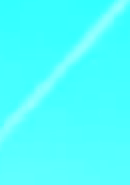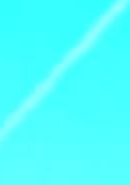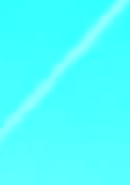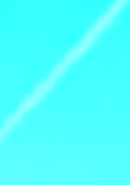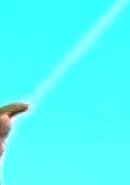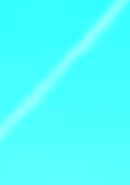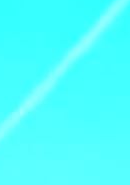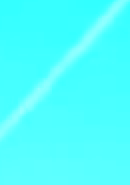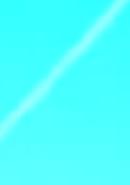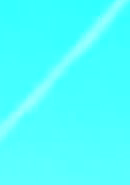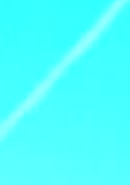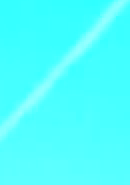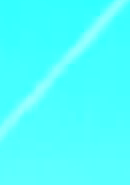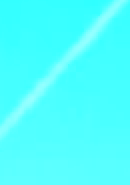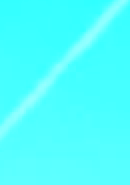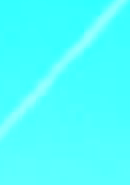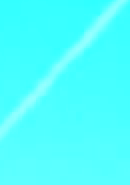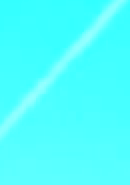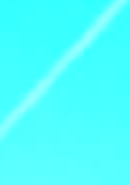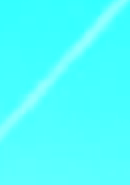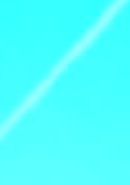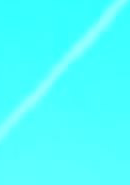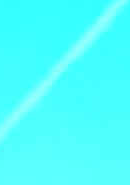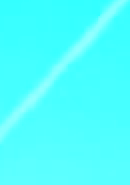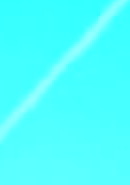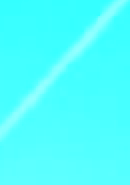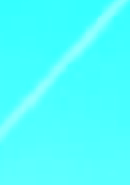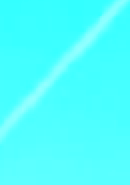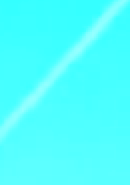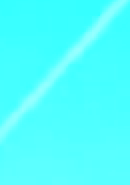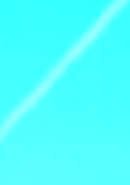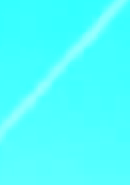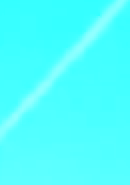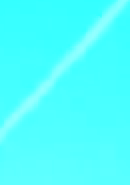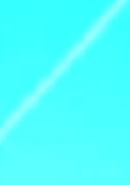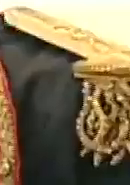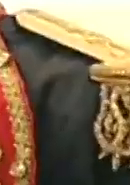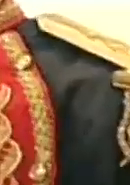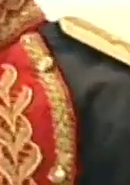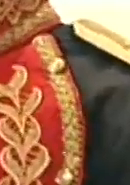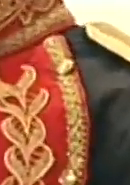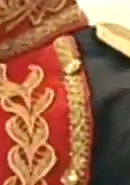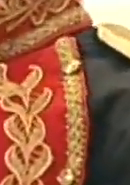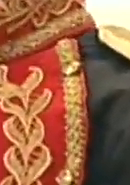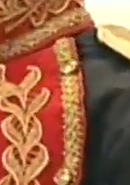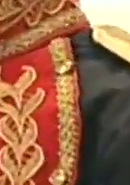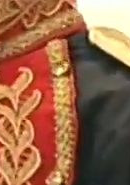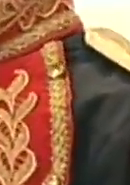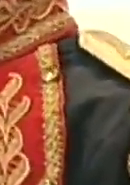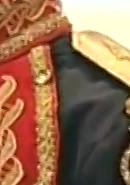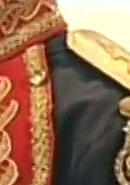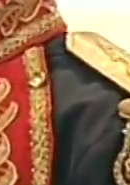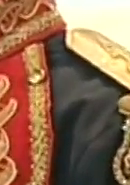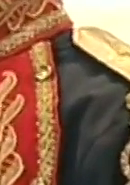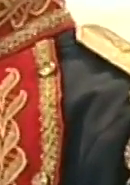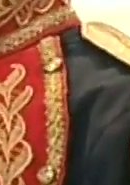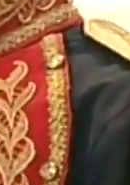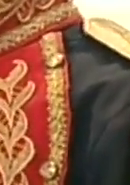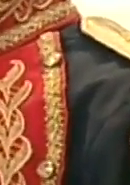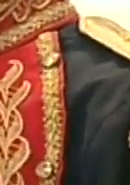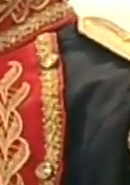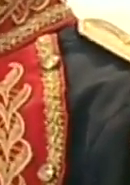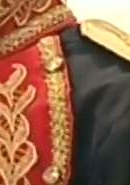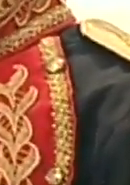hija. Le repito, estoy viejo y cansado. No me gusta escucharlo hablar así, mi